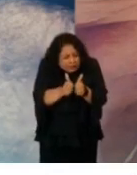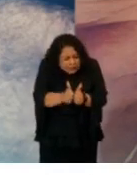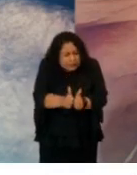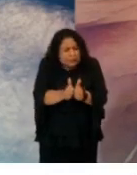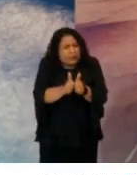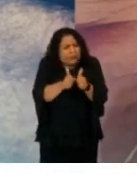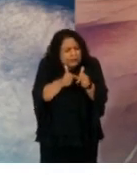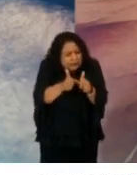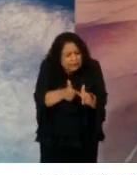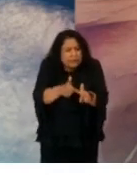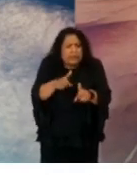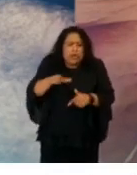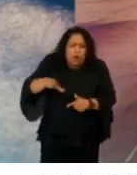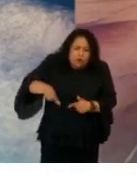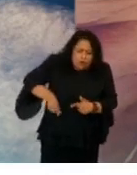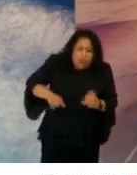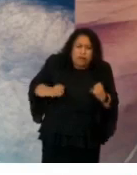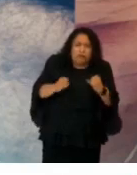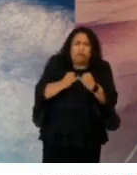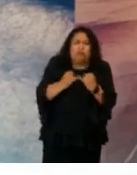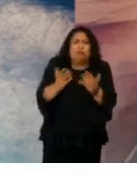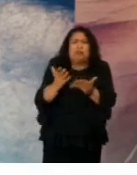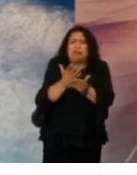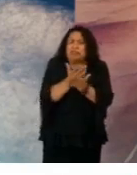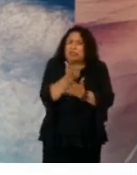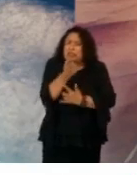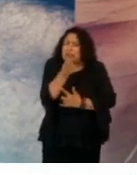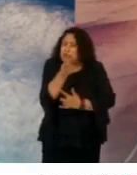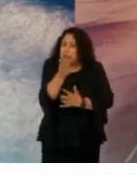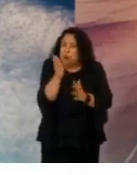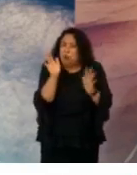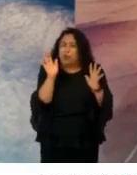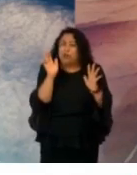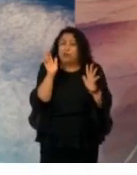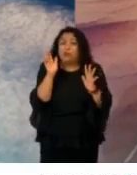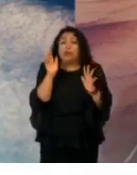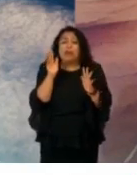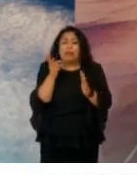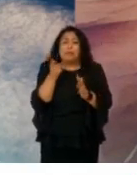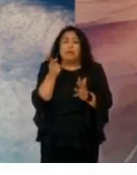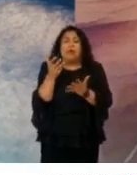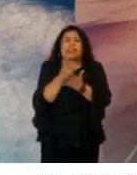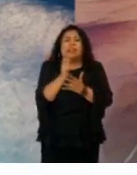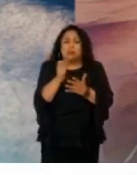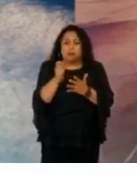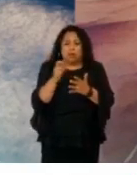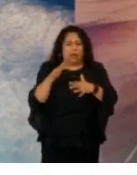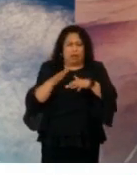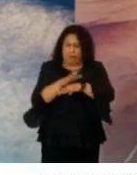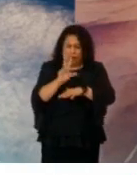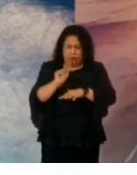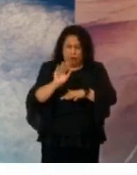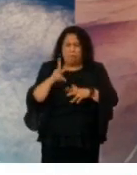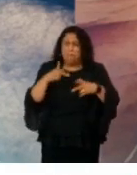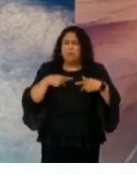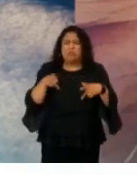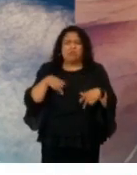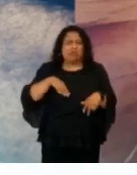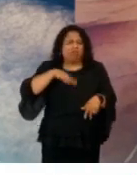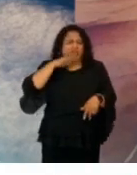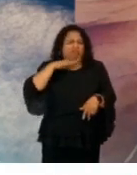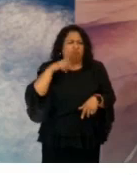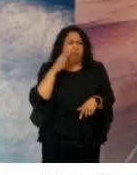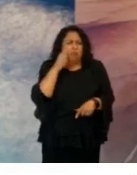instituciones y las pocas ganas que hay, no solamente que las cosas no cambien, sino que la gente permanezca